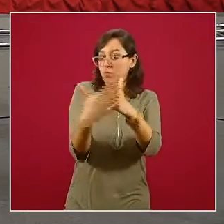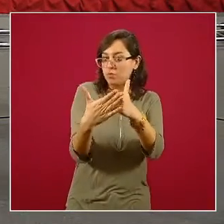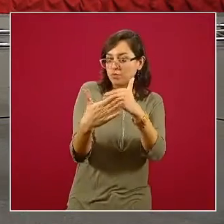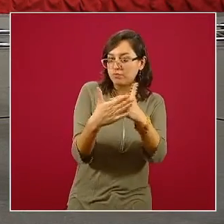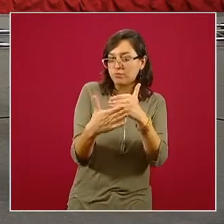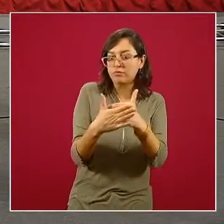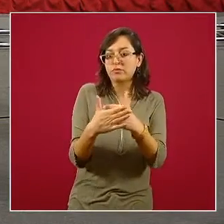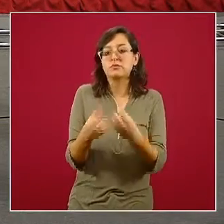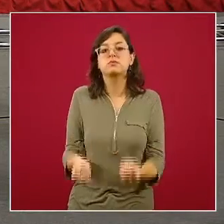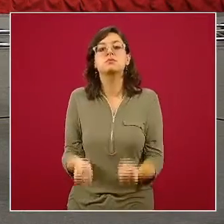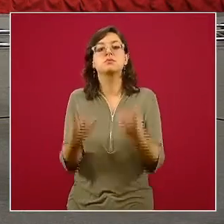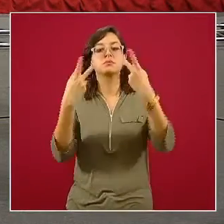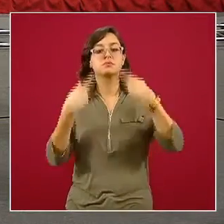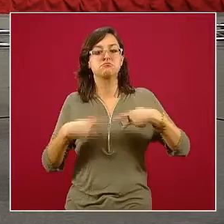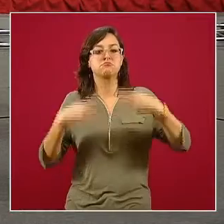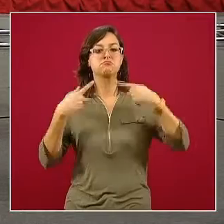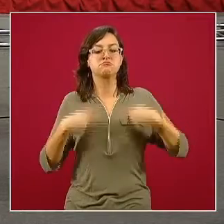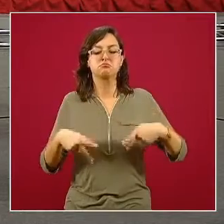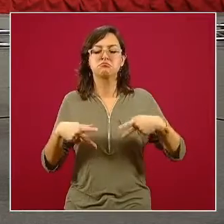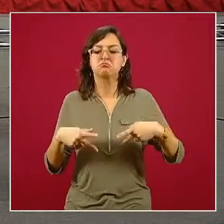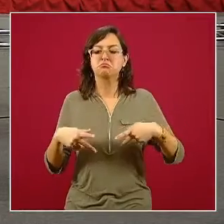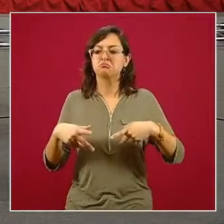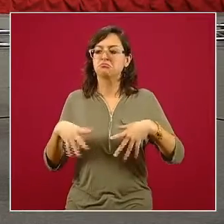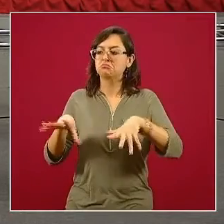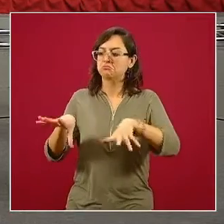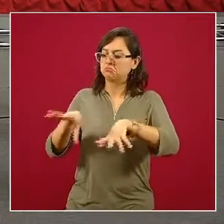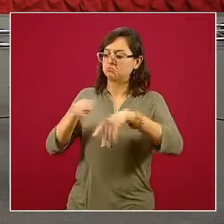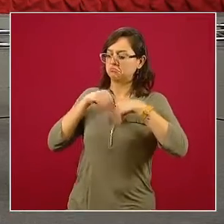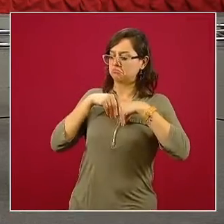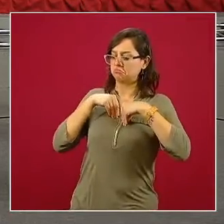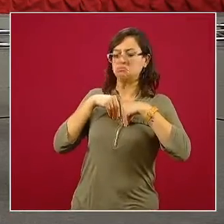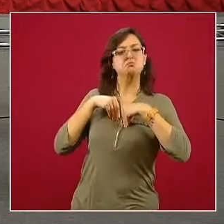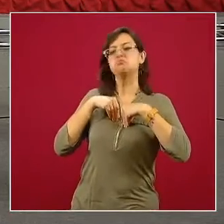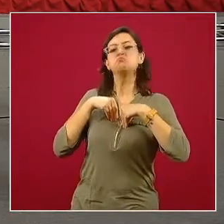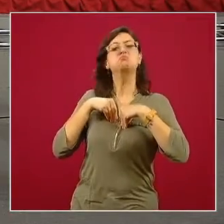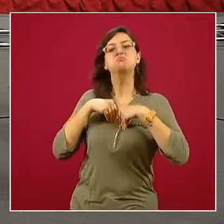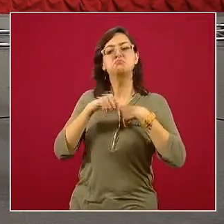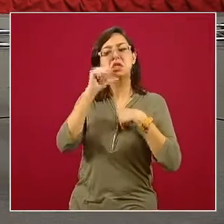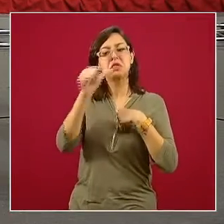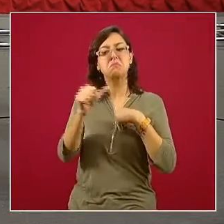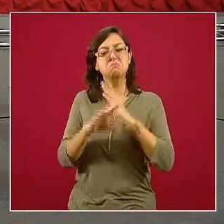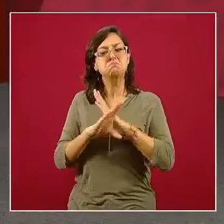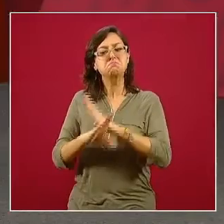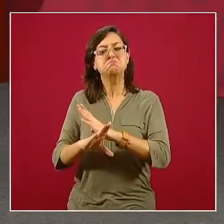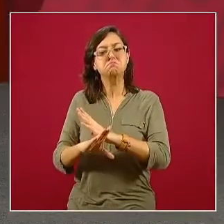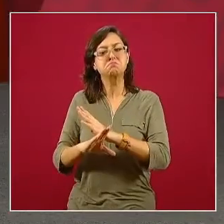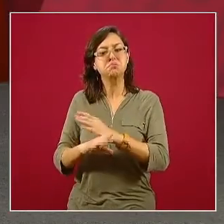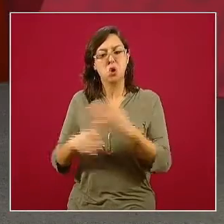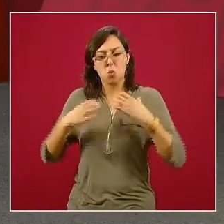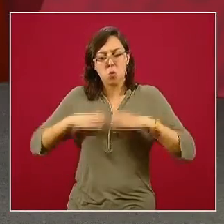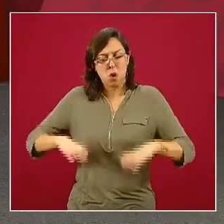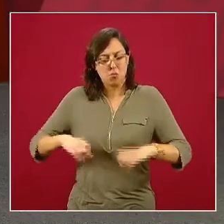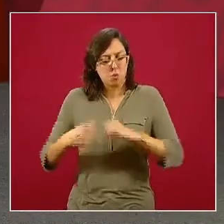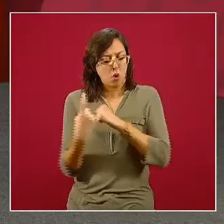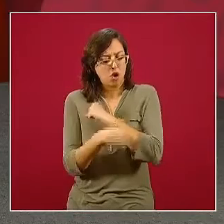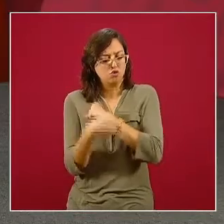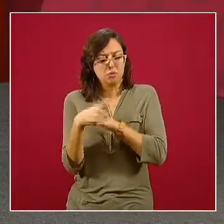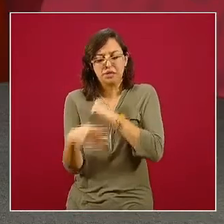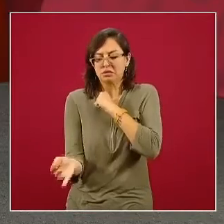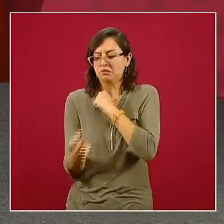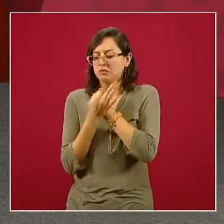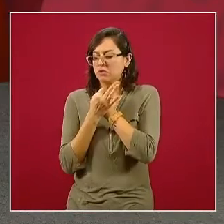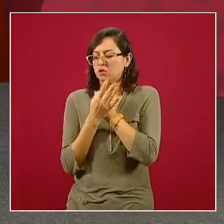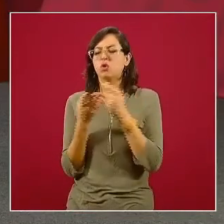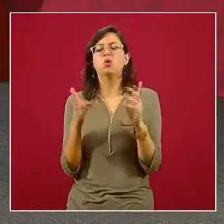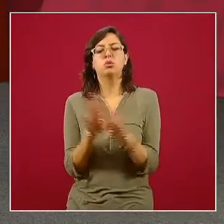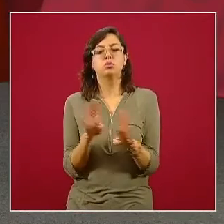la proporción de personas en México que tienen inmunidad a COVID. Son varios ejercicios de encuesta que